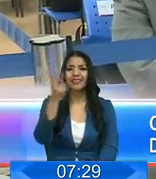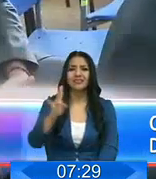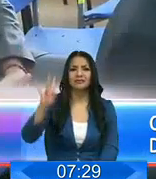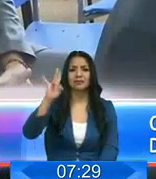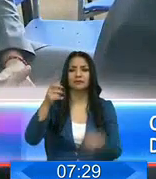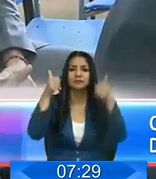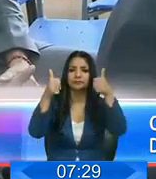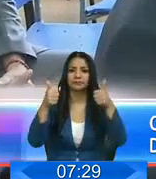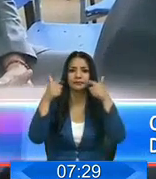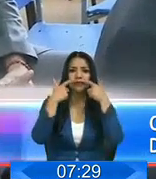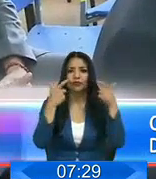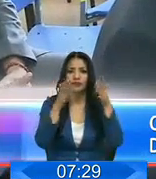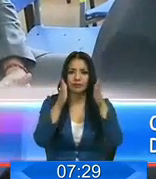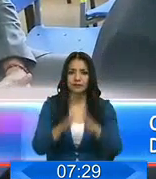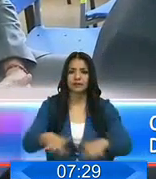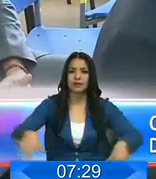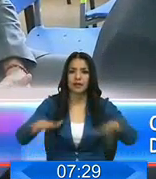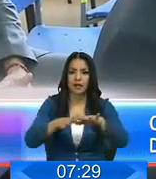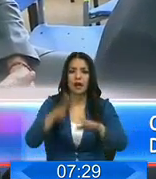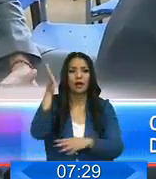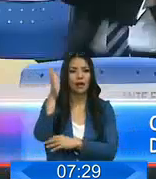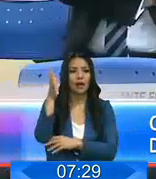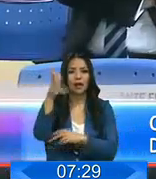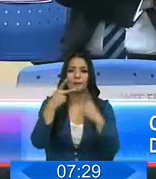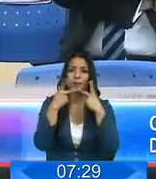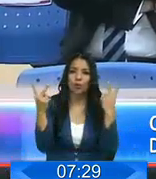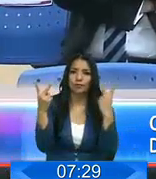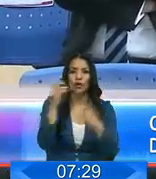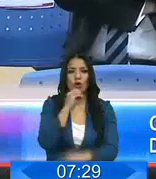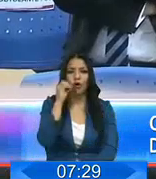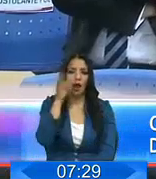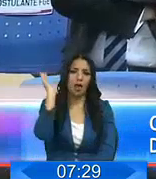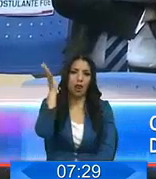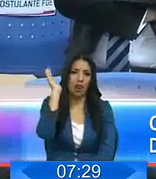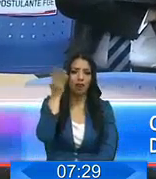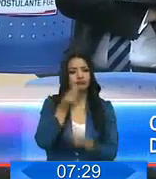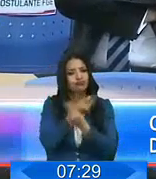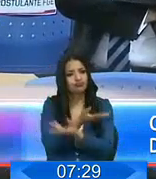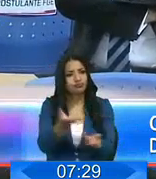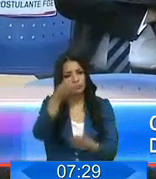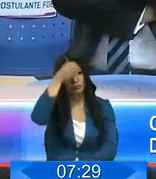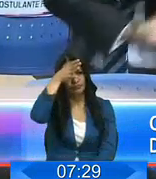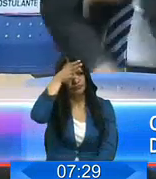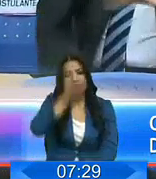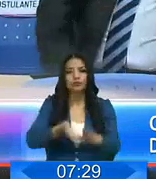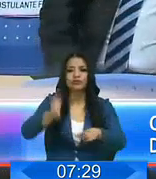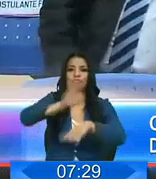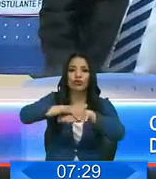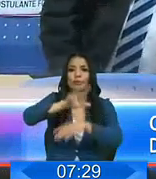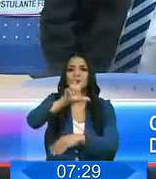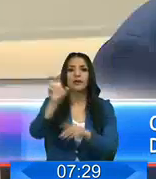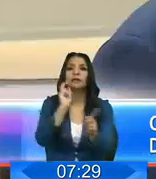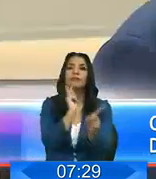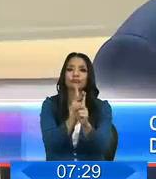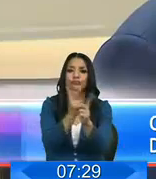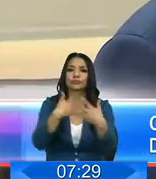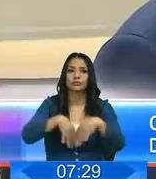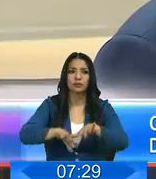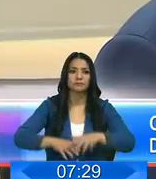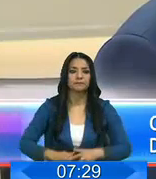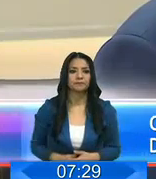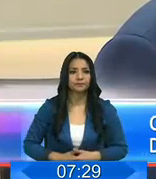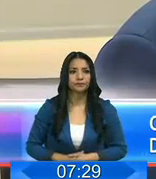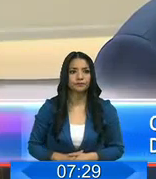de la Fiscalía en audiencia pública oral empezaron a exponer su conocimiento, que es calificado sobre 30 puntos. Creo